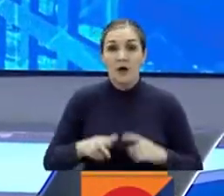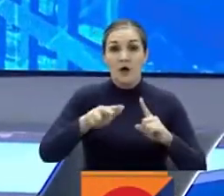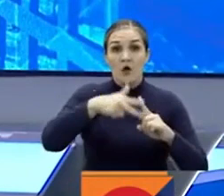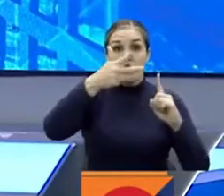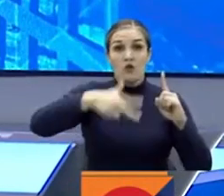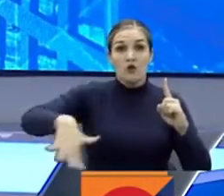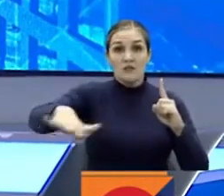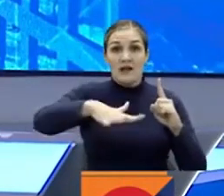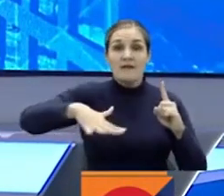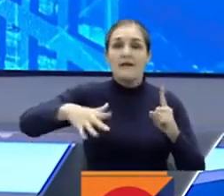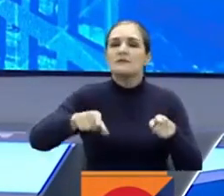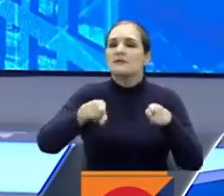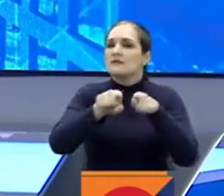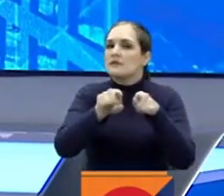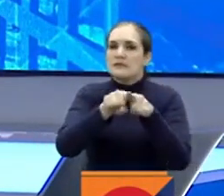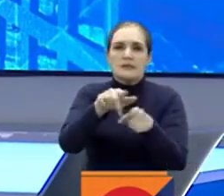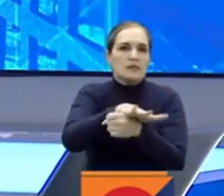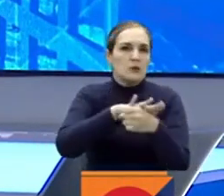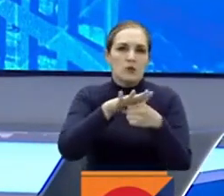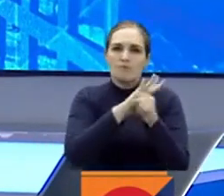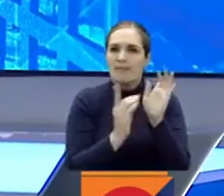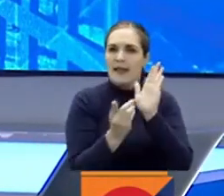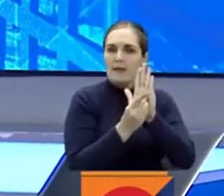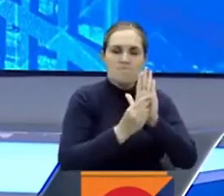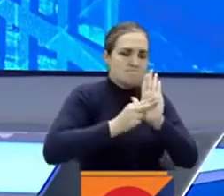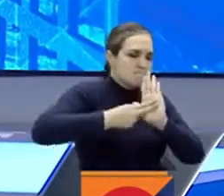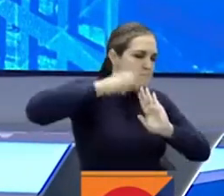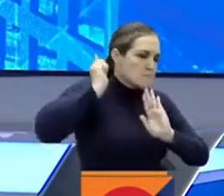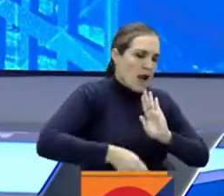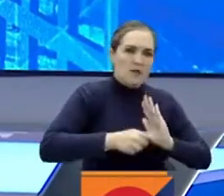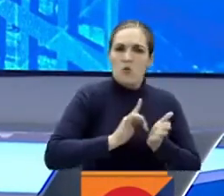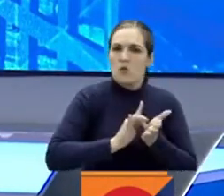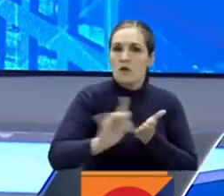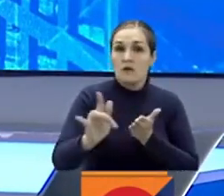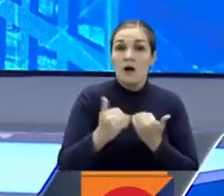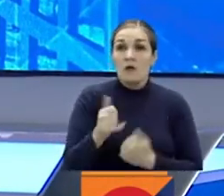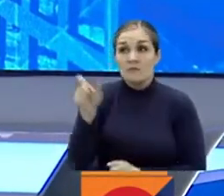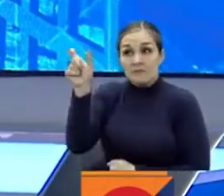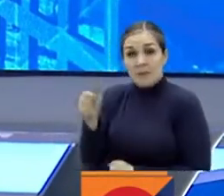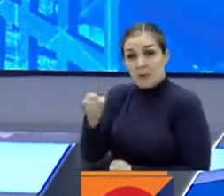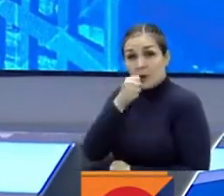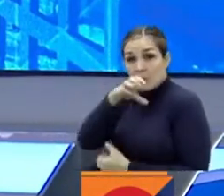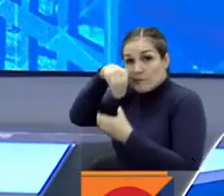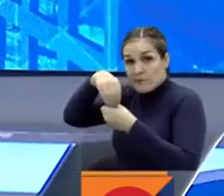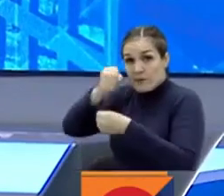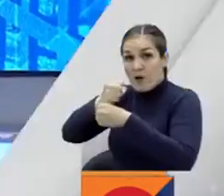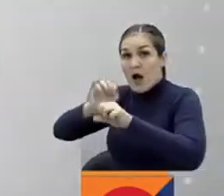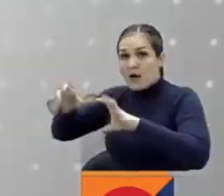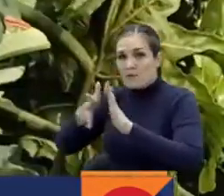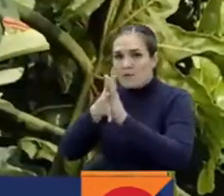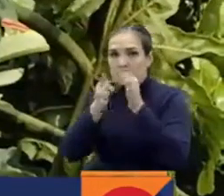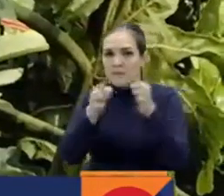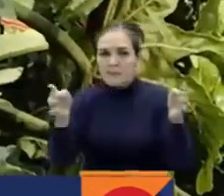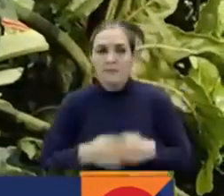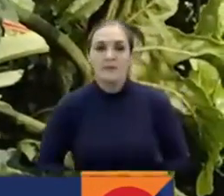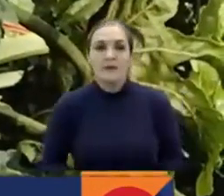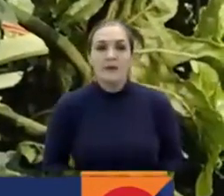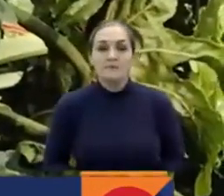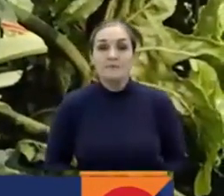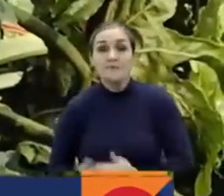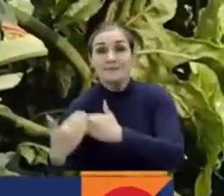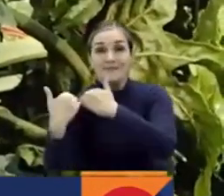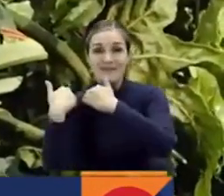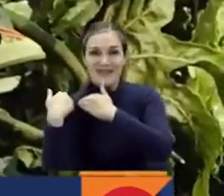también declaró calamidad pública. El reporte desde Manizales con Ana María Mesa, periodista de la Radio Nacional. El Servicio Geológico